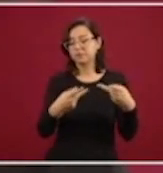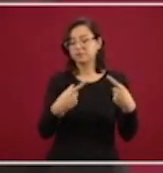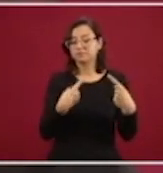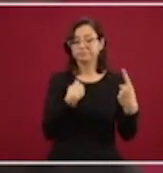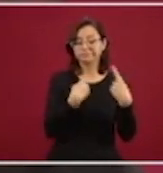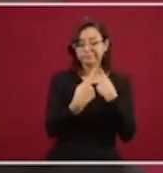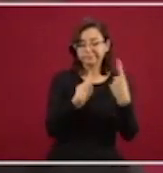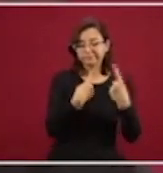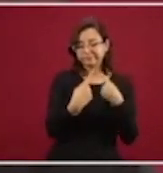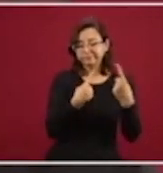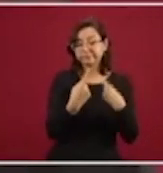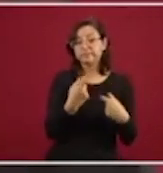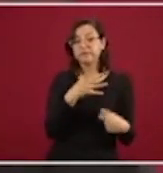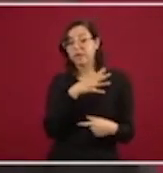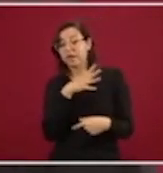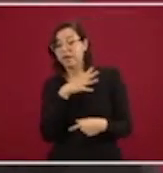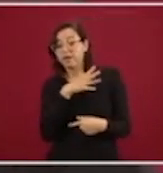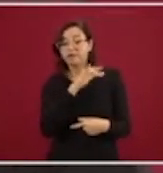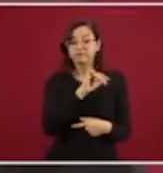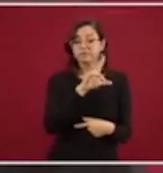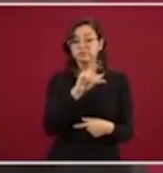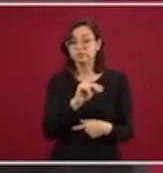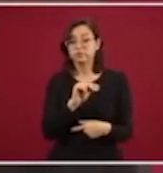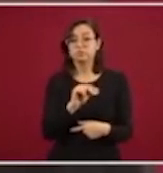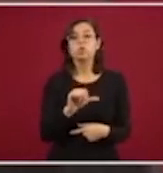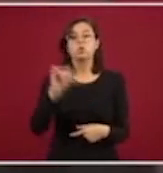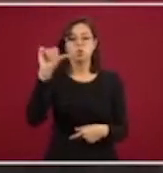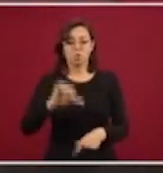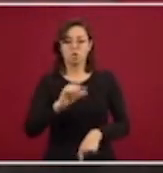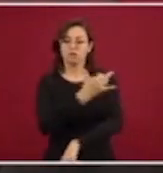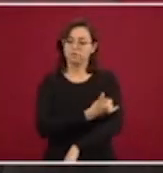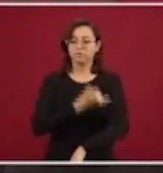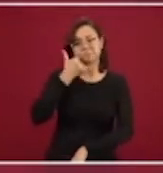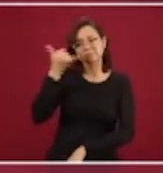estos equipos y que me habla hoy por la tarde